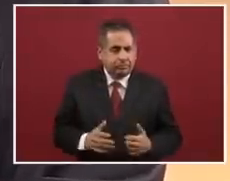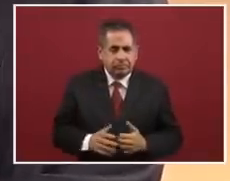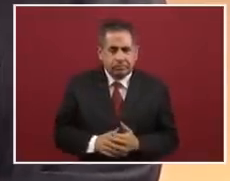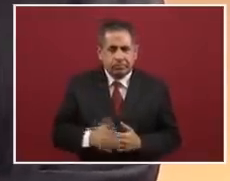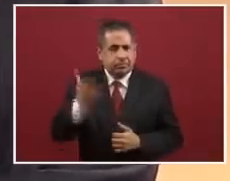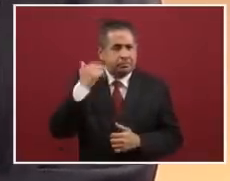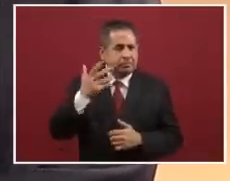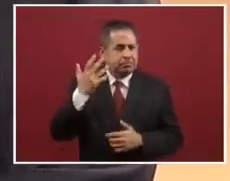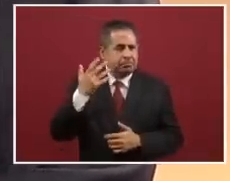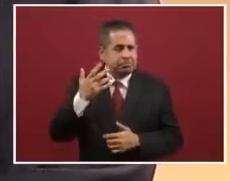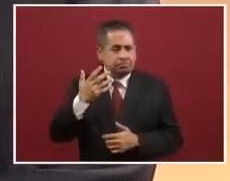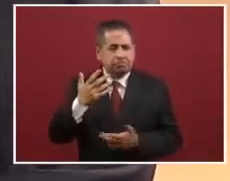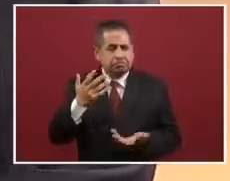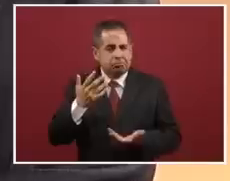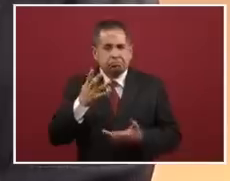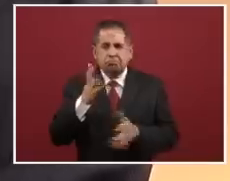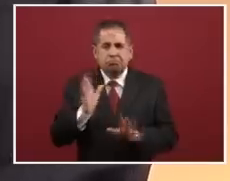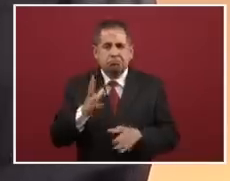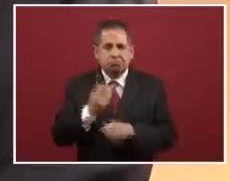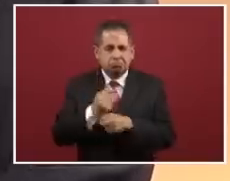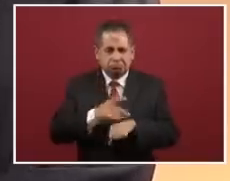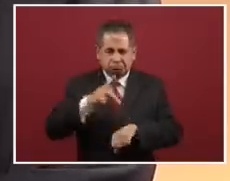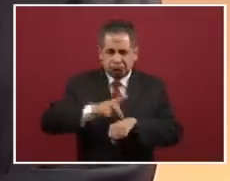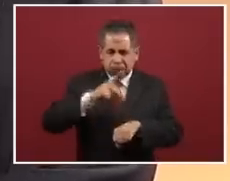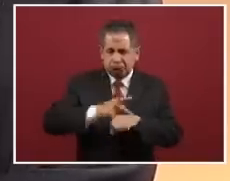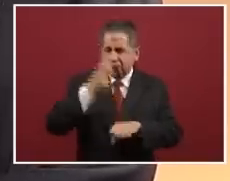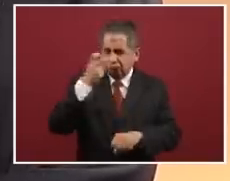piso firme, no fangoso?